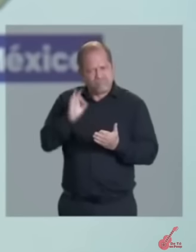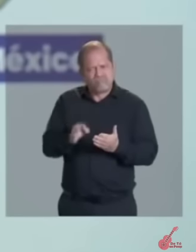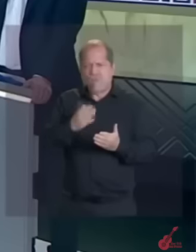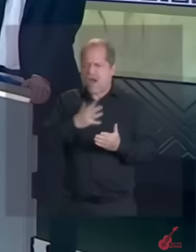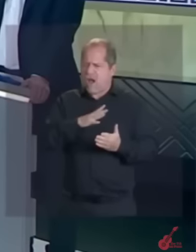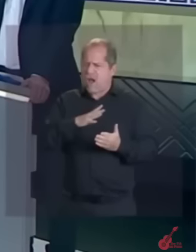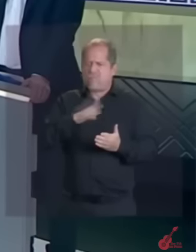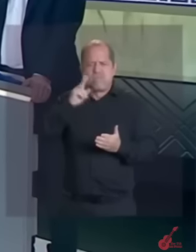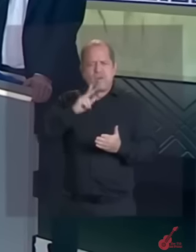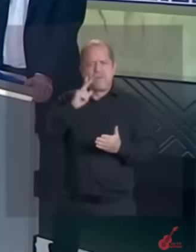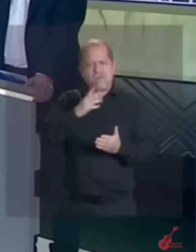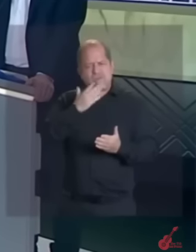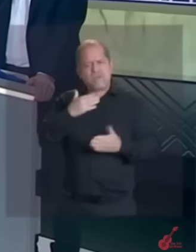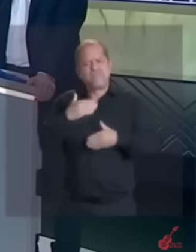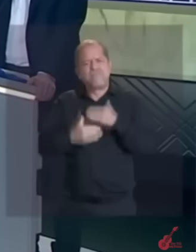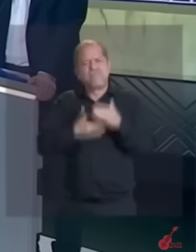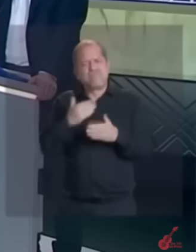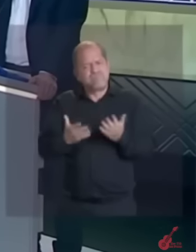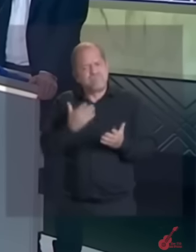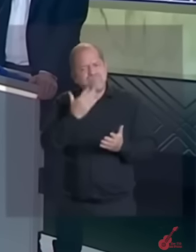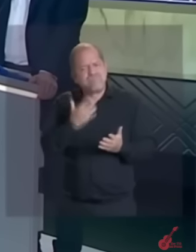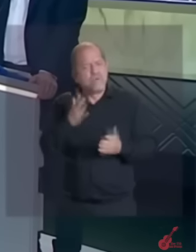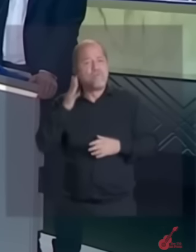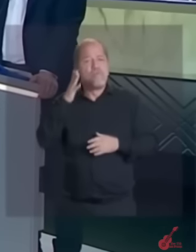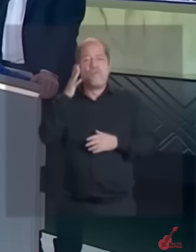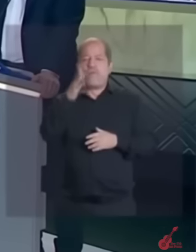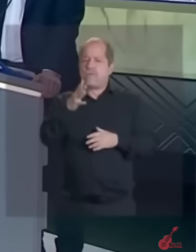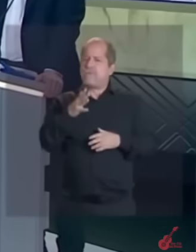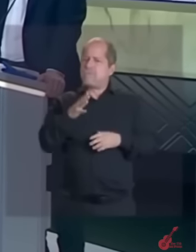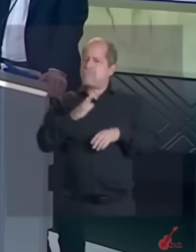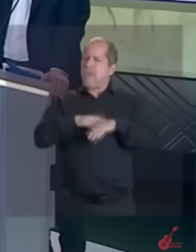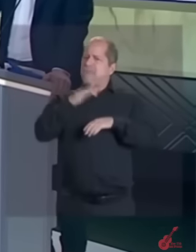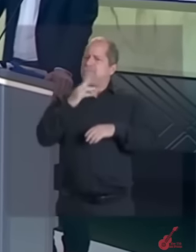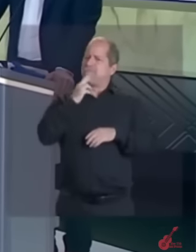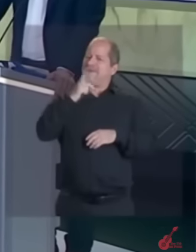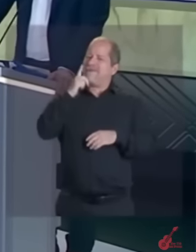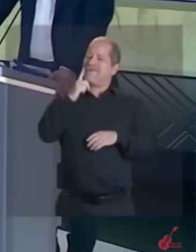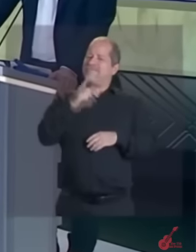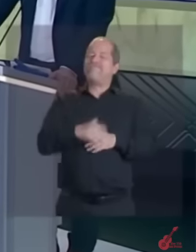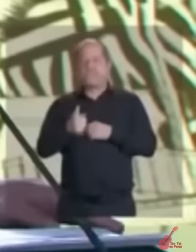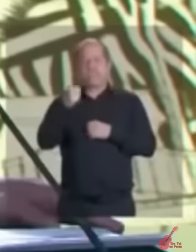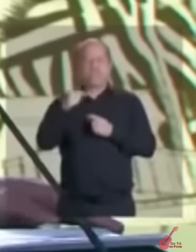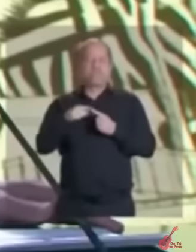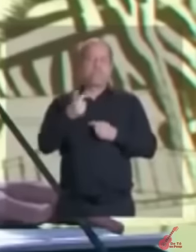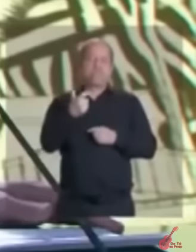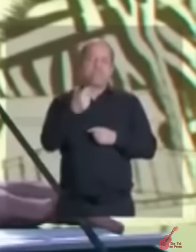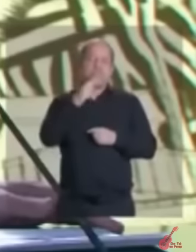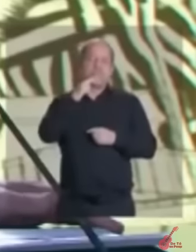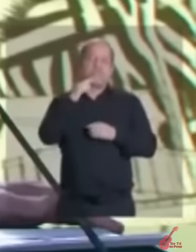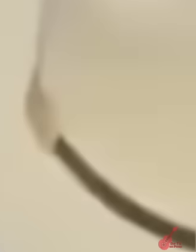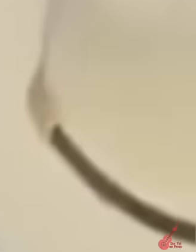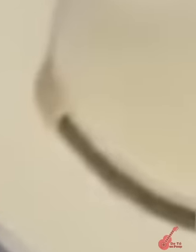Ninguno. Gracias, candidata. Es momento de escuchar ahora a Jorge Maynes. A ver, Maynes. Candidato de la